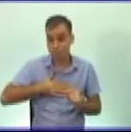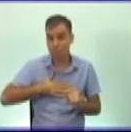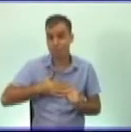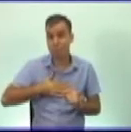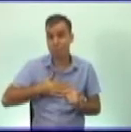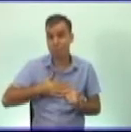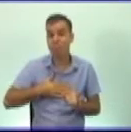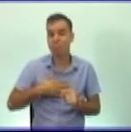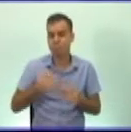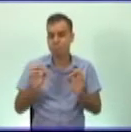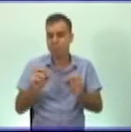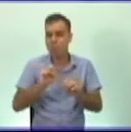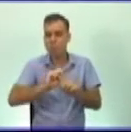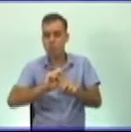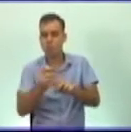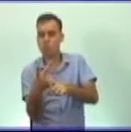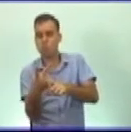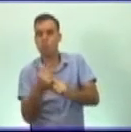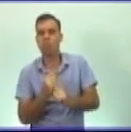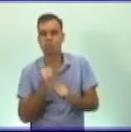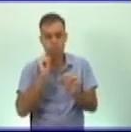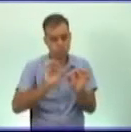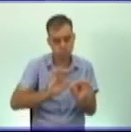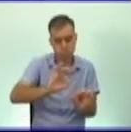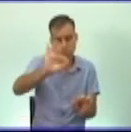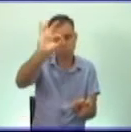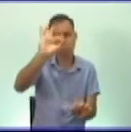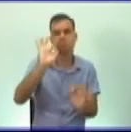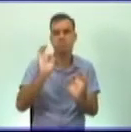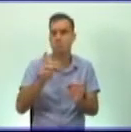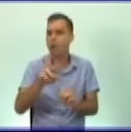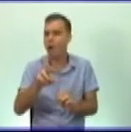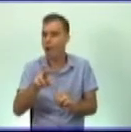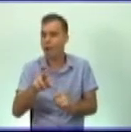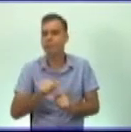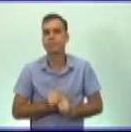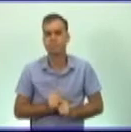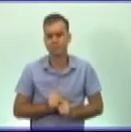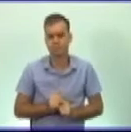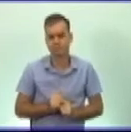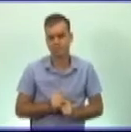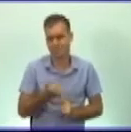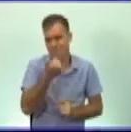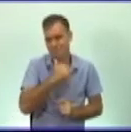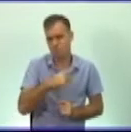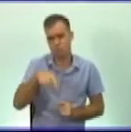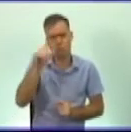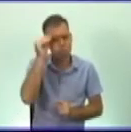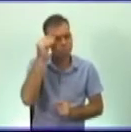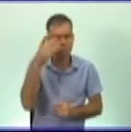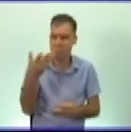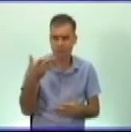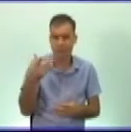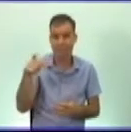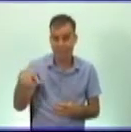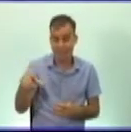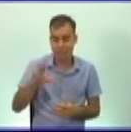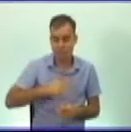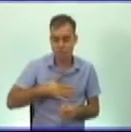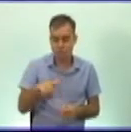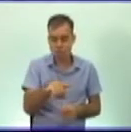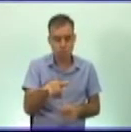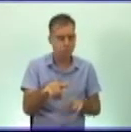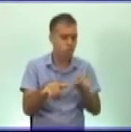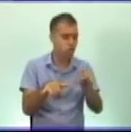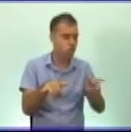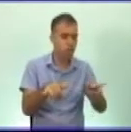pues el doble de la longitud de ese radio. Fácilmente podemos saber que la generatriz es 12. Breve